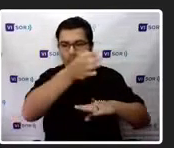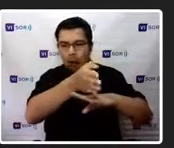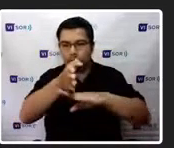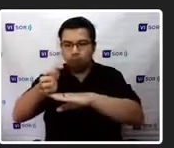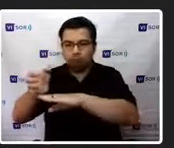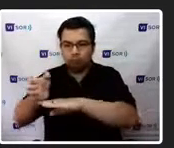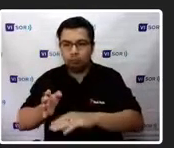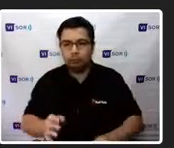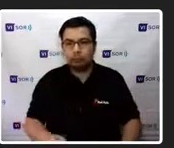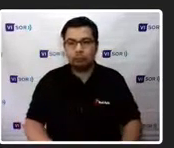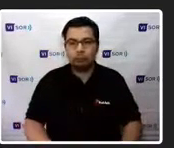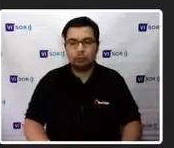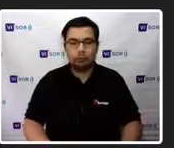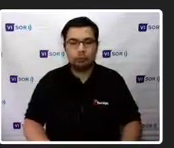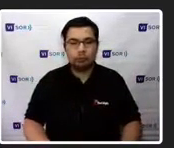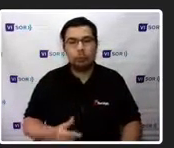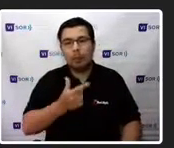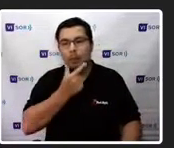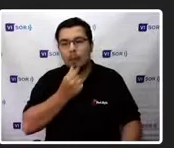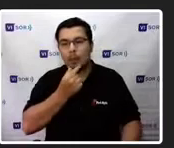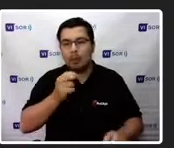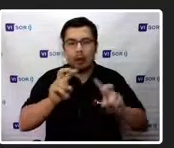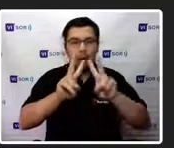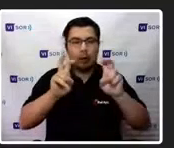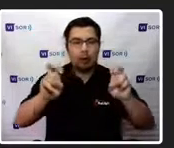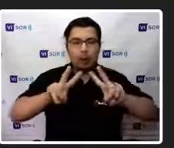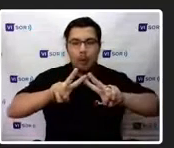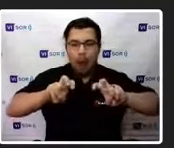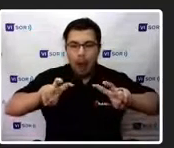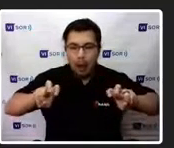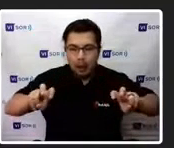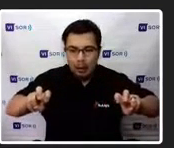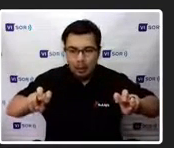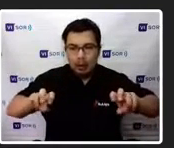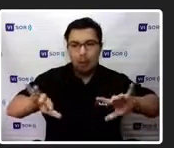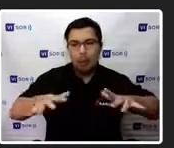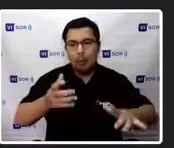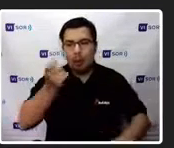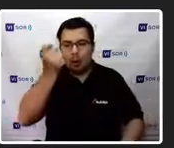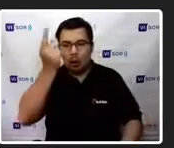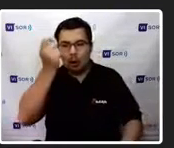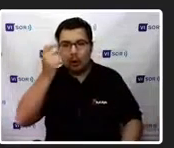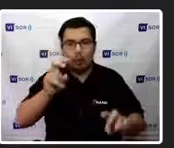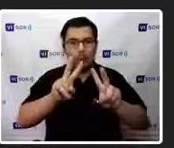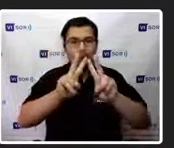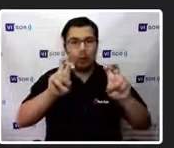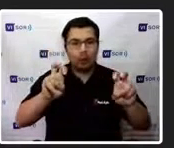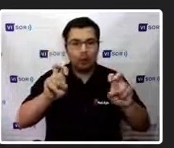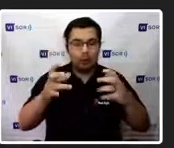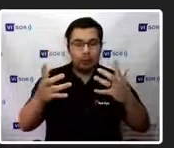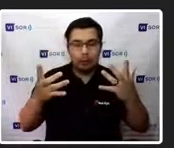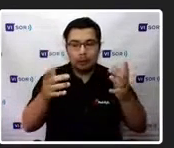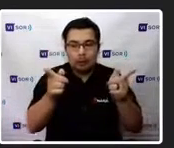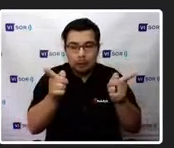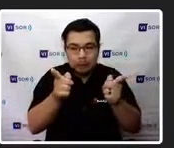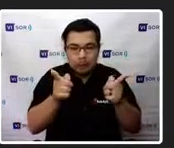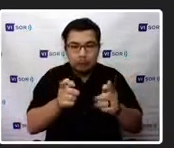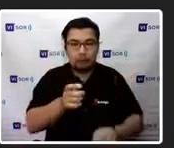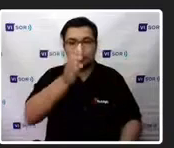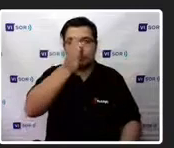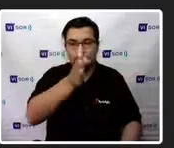más simple el análisis o entender de forma más simple y por efectos gráficos también de la pantalla, vamos a dividir la malla.